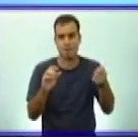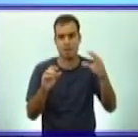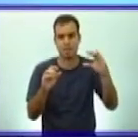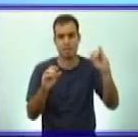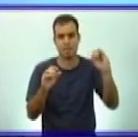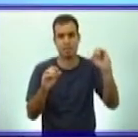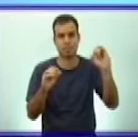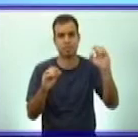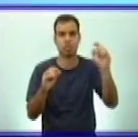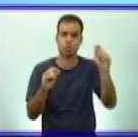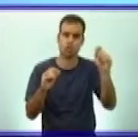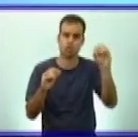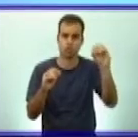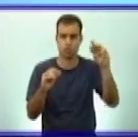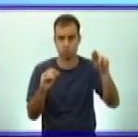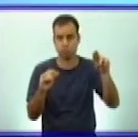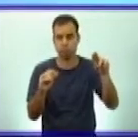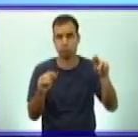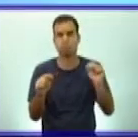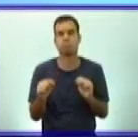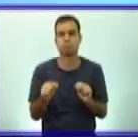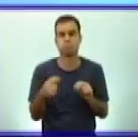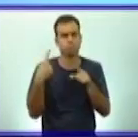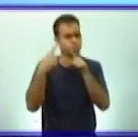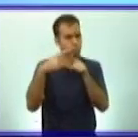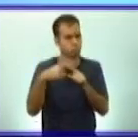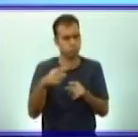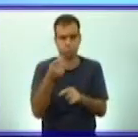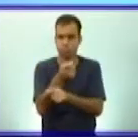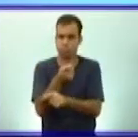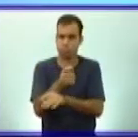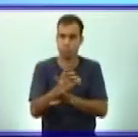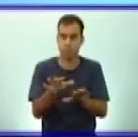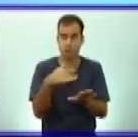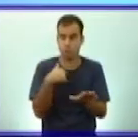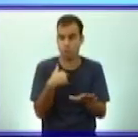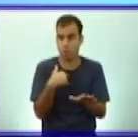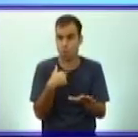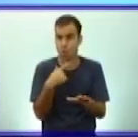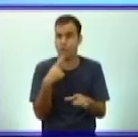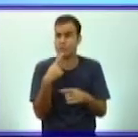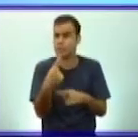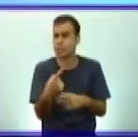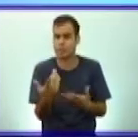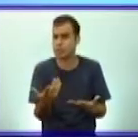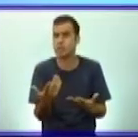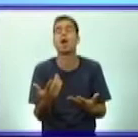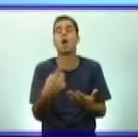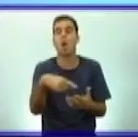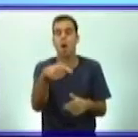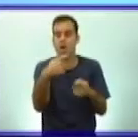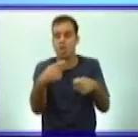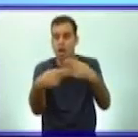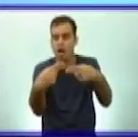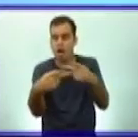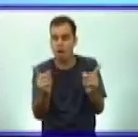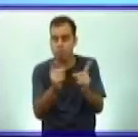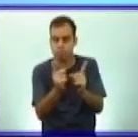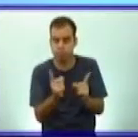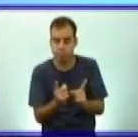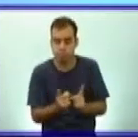carga, tensión y corriente. Les pedí al respecto que efectuasen un